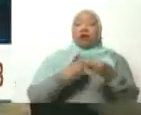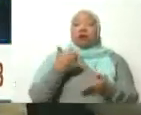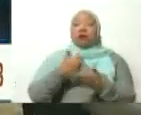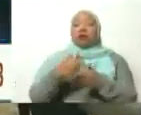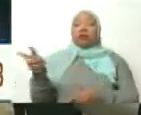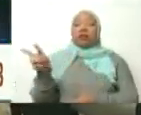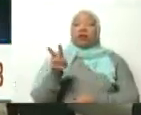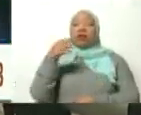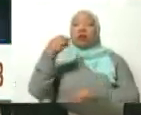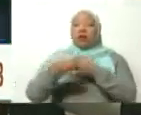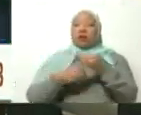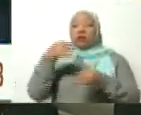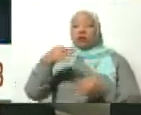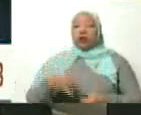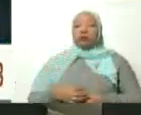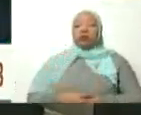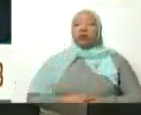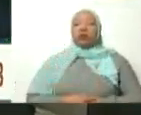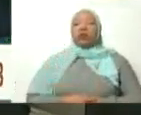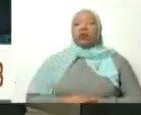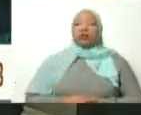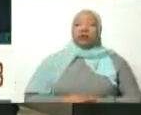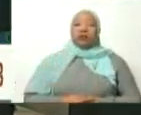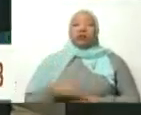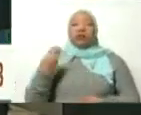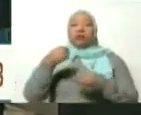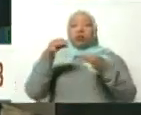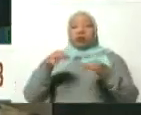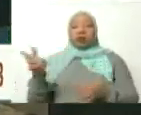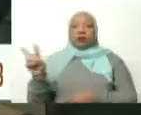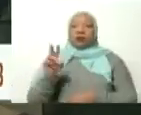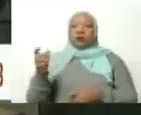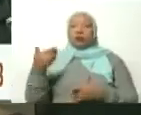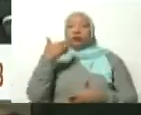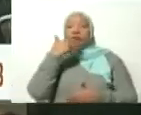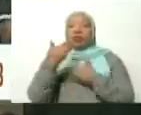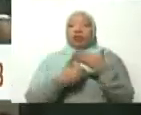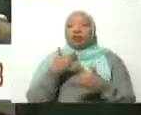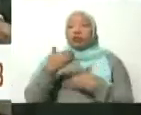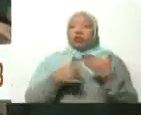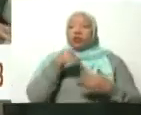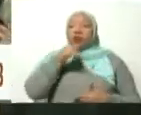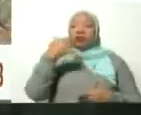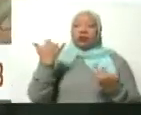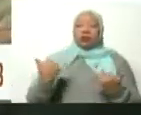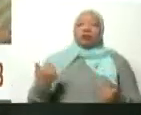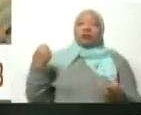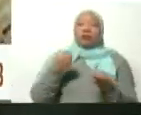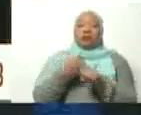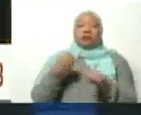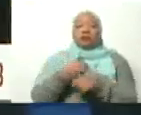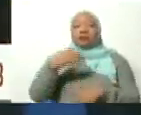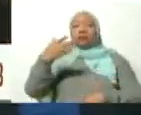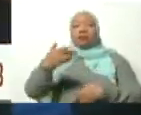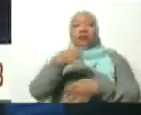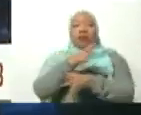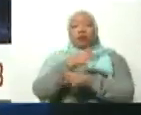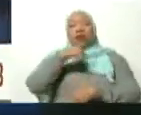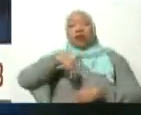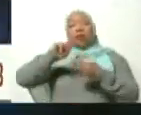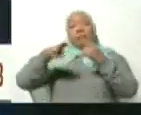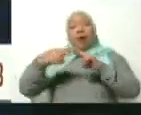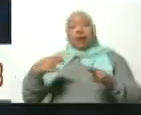Venezuela, que es una Venezuela de paz, poniendo su impronta en los acuerdos de